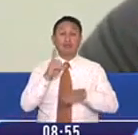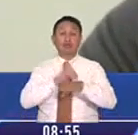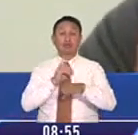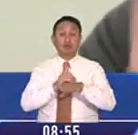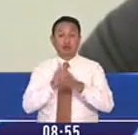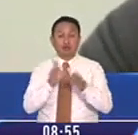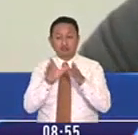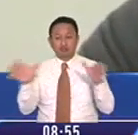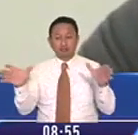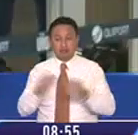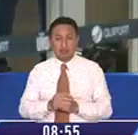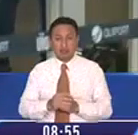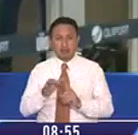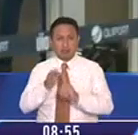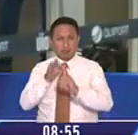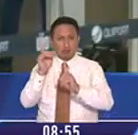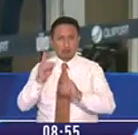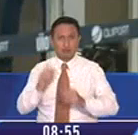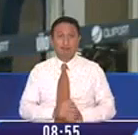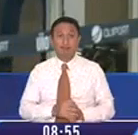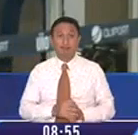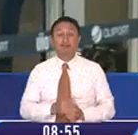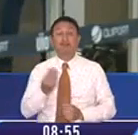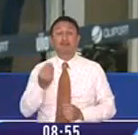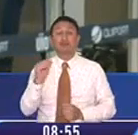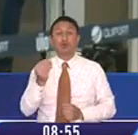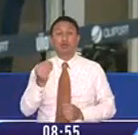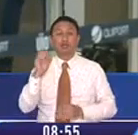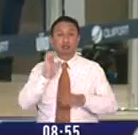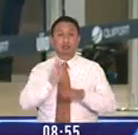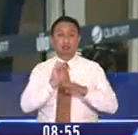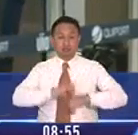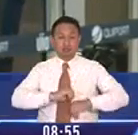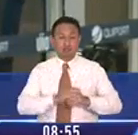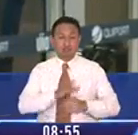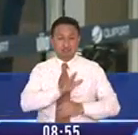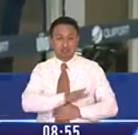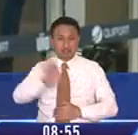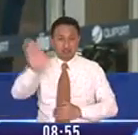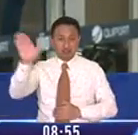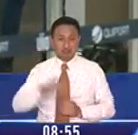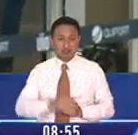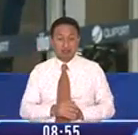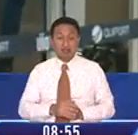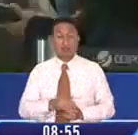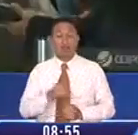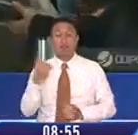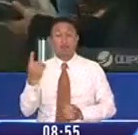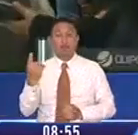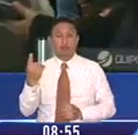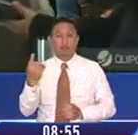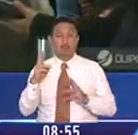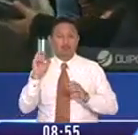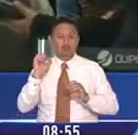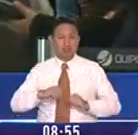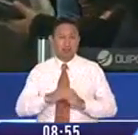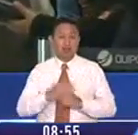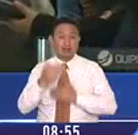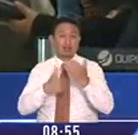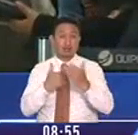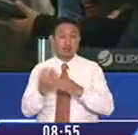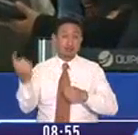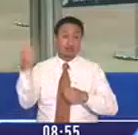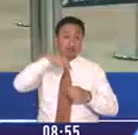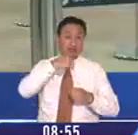de una especialidad. A pesar de que muchos jóvenes salen del país por dichas razones, varios tienen la esperanza de regresar al Ecuador para ejercer